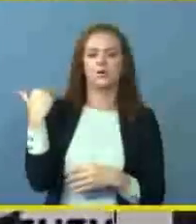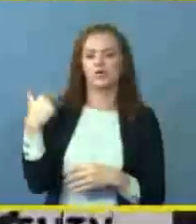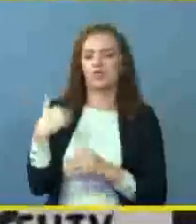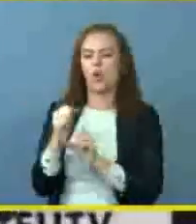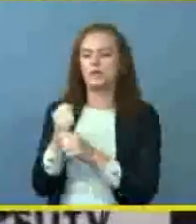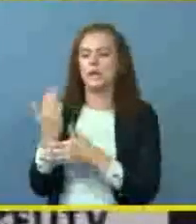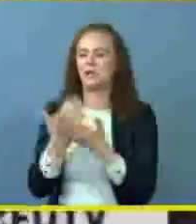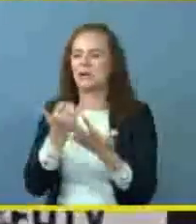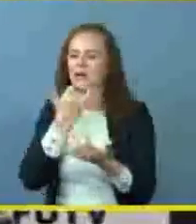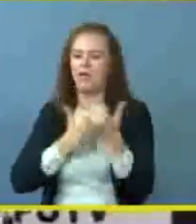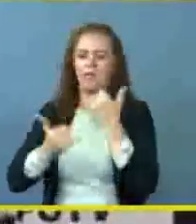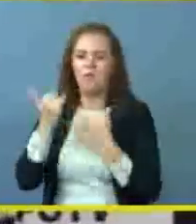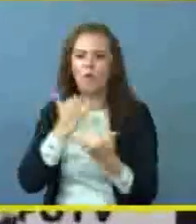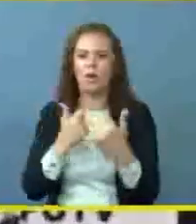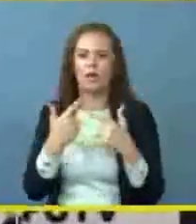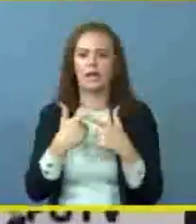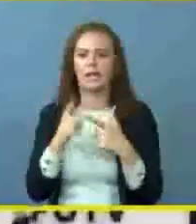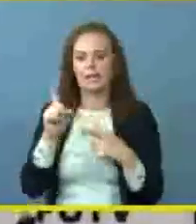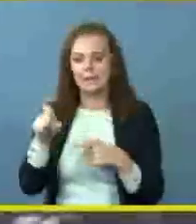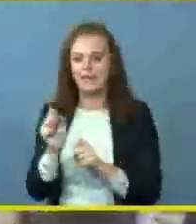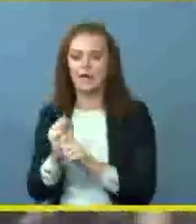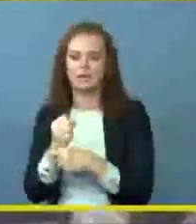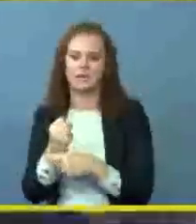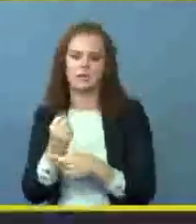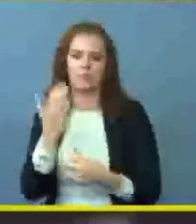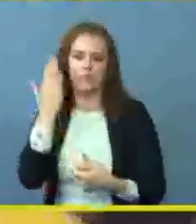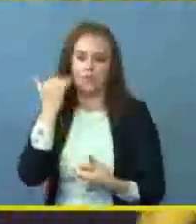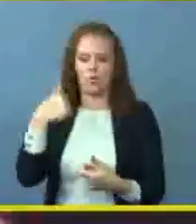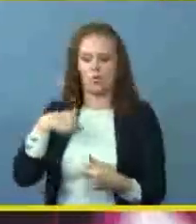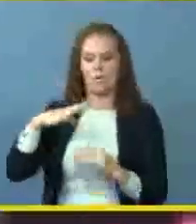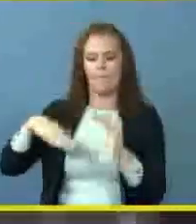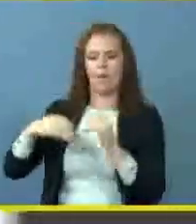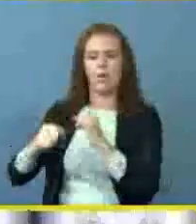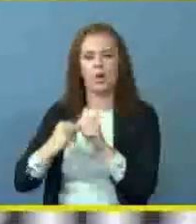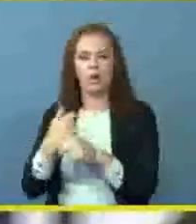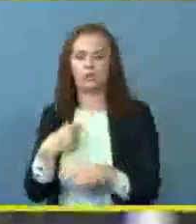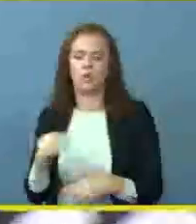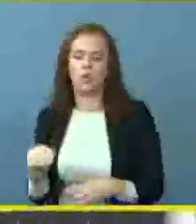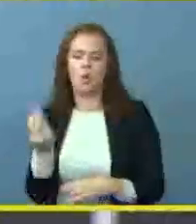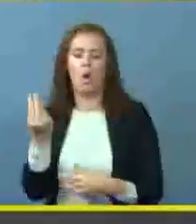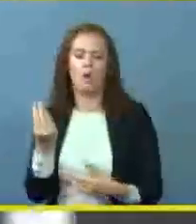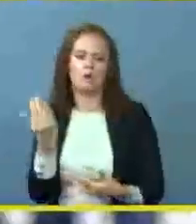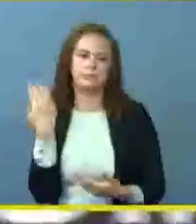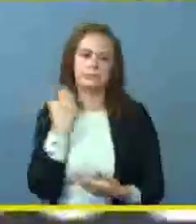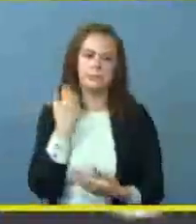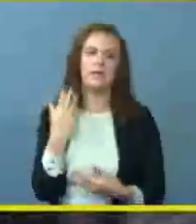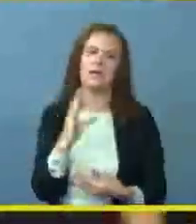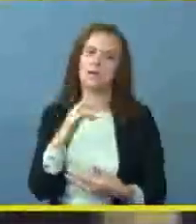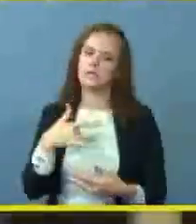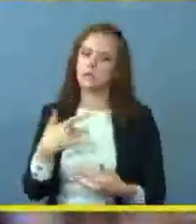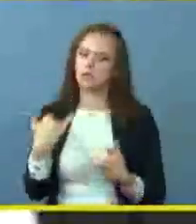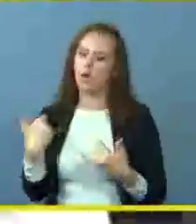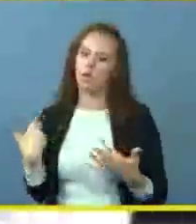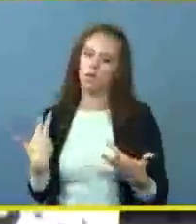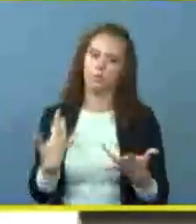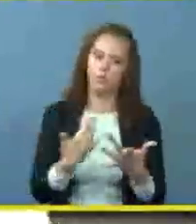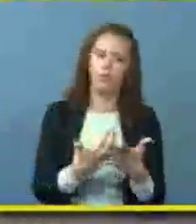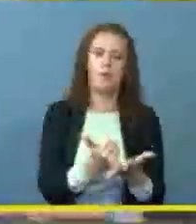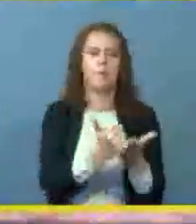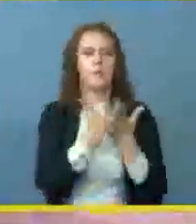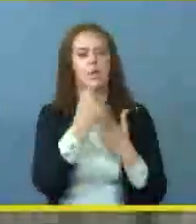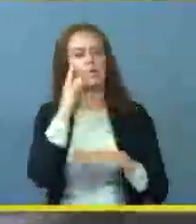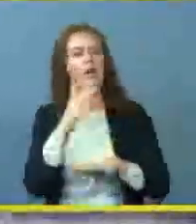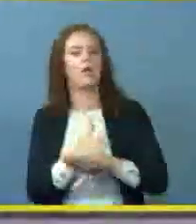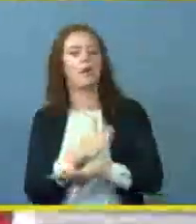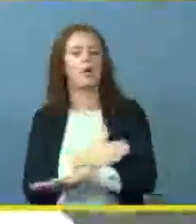hacía algunos errores que uno tenía que hacer por ser menor, por ser joven, y siento que me ha ayudado para